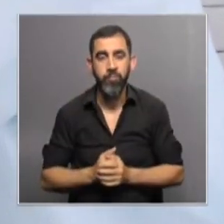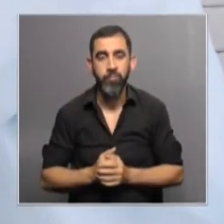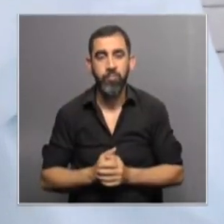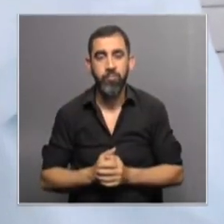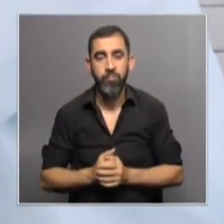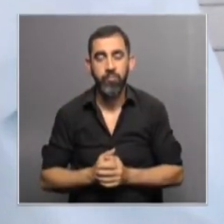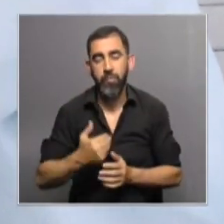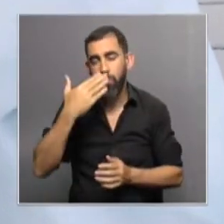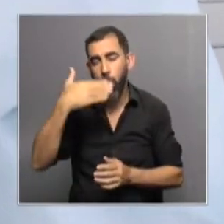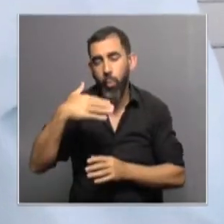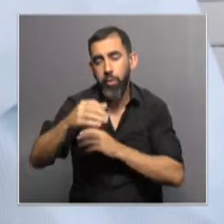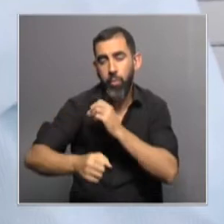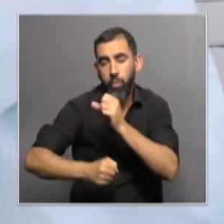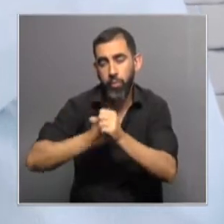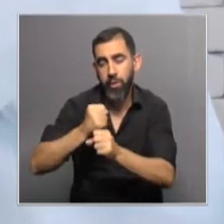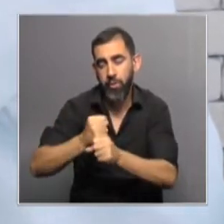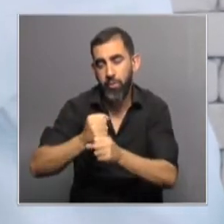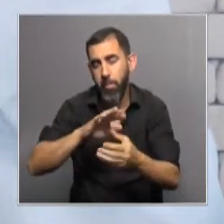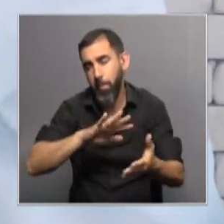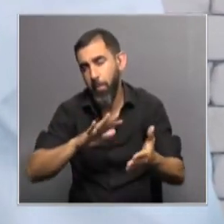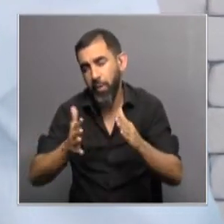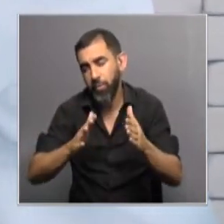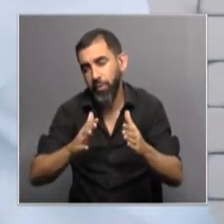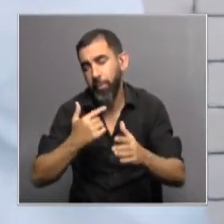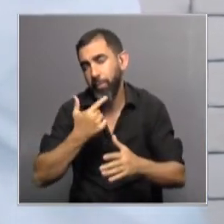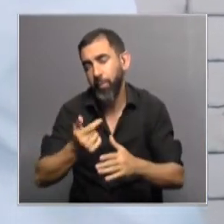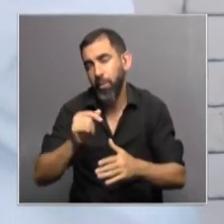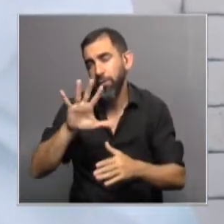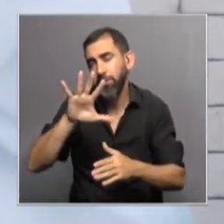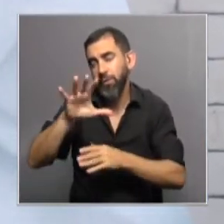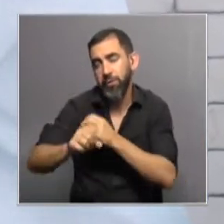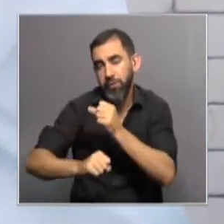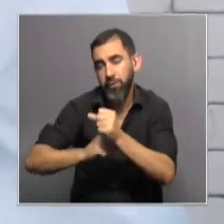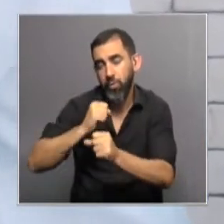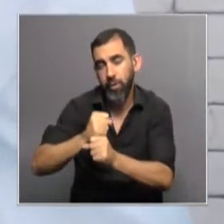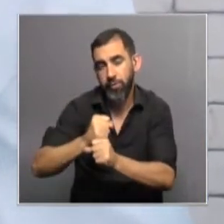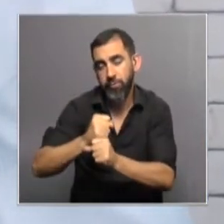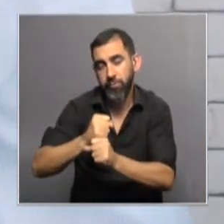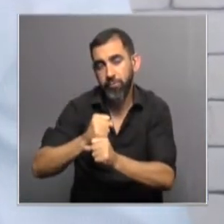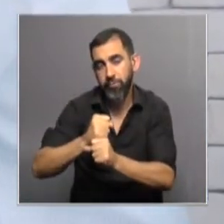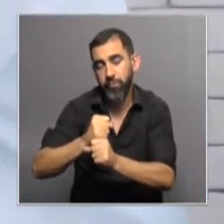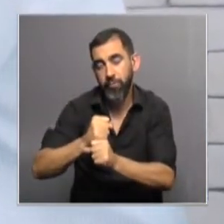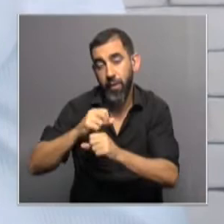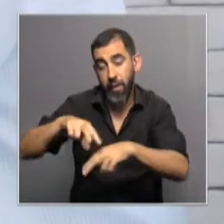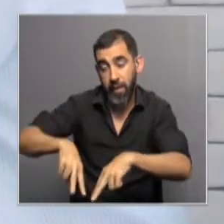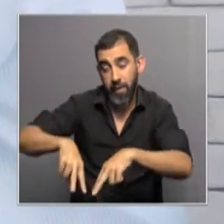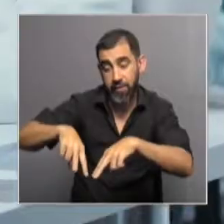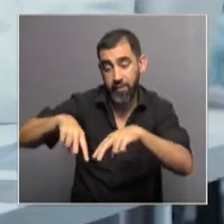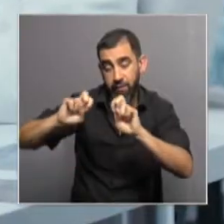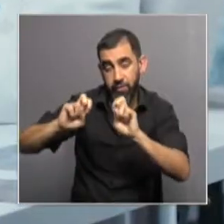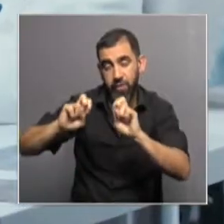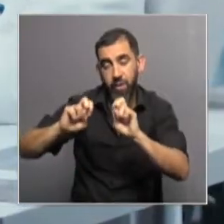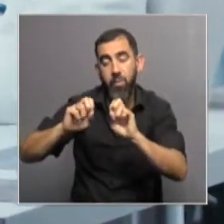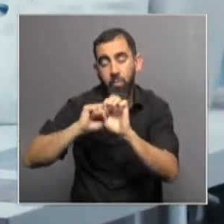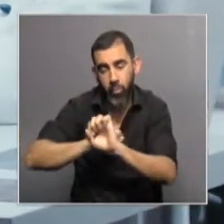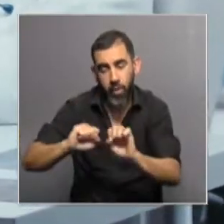En los últimos años en realidad, más o menos, por decir un número 5 años podríamos decir, los estudios genéticos se han acercado